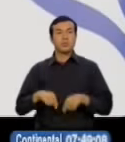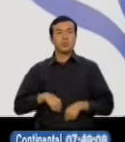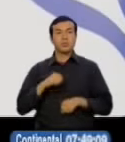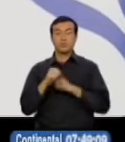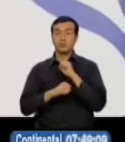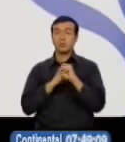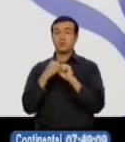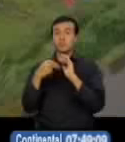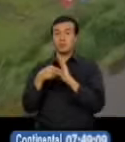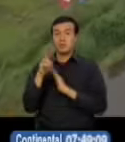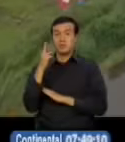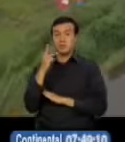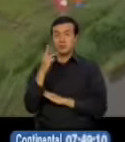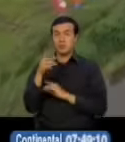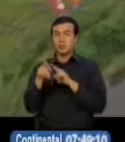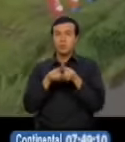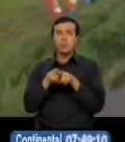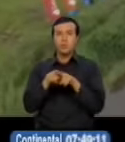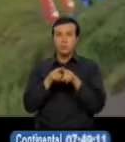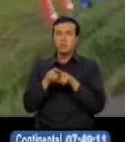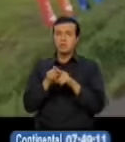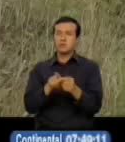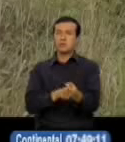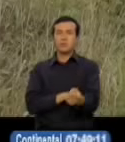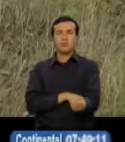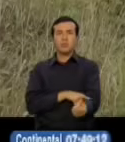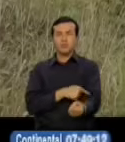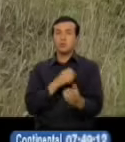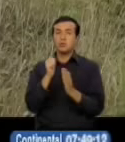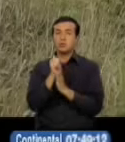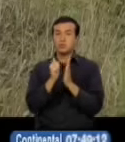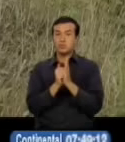2016. Una competencia tradicional en la